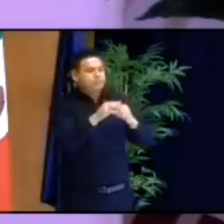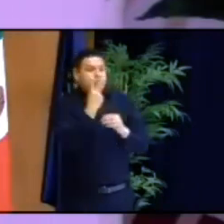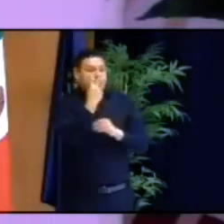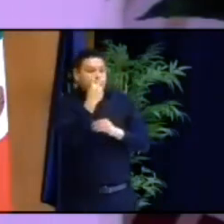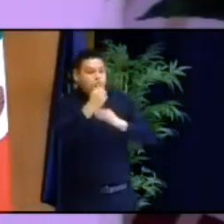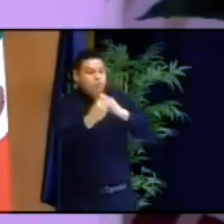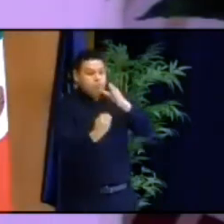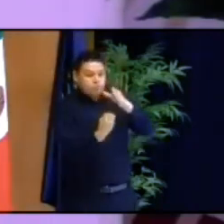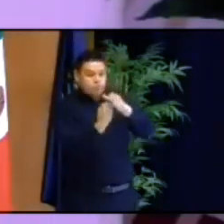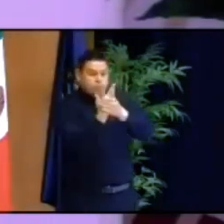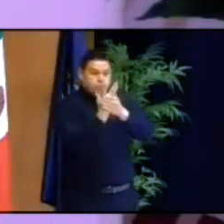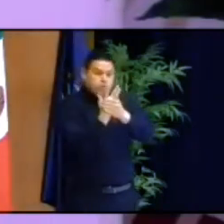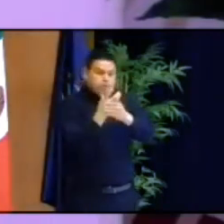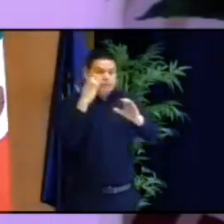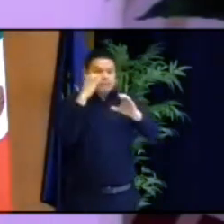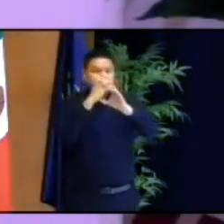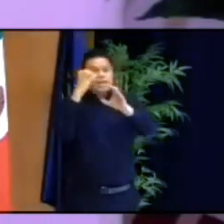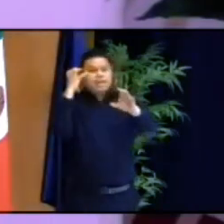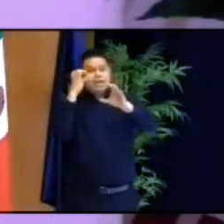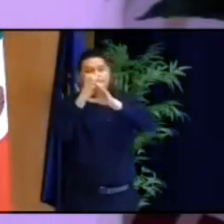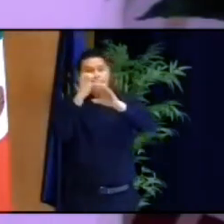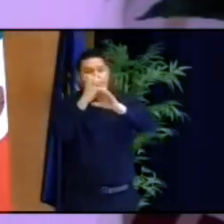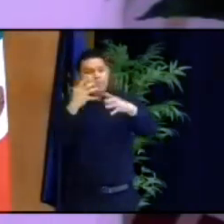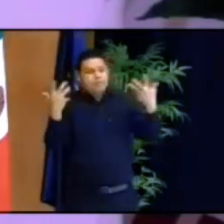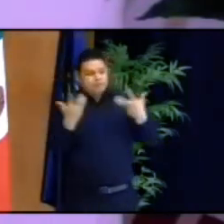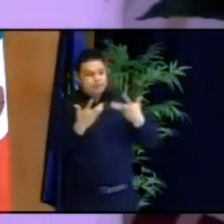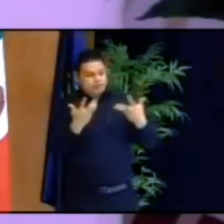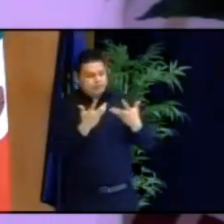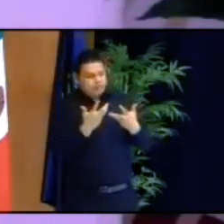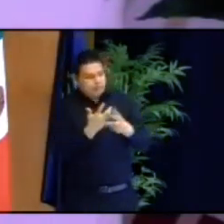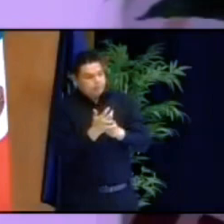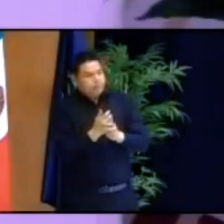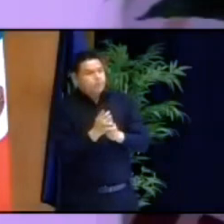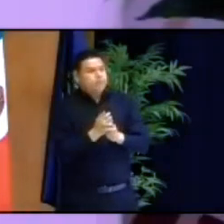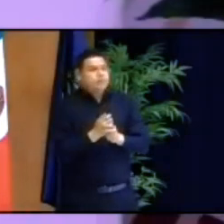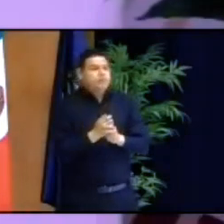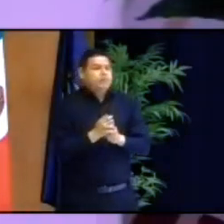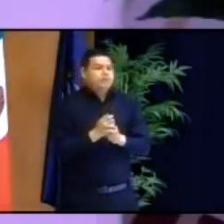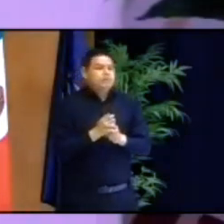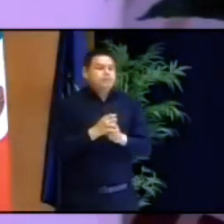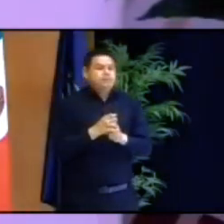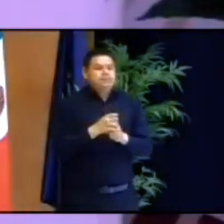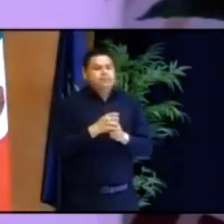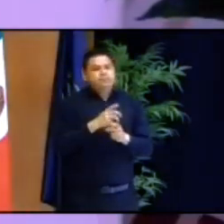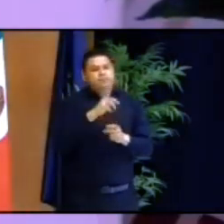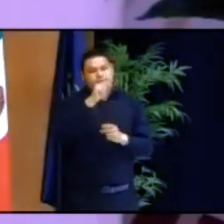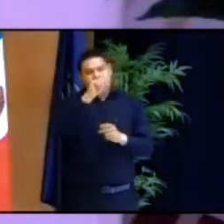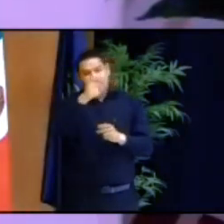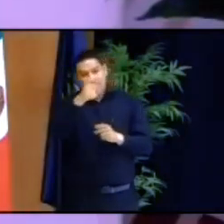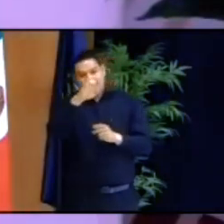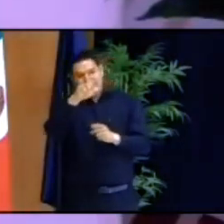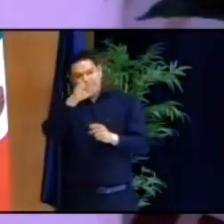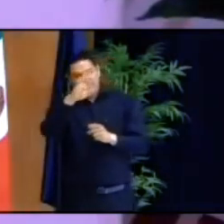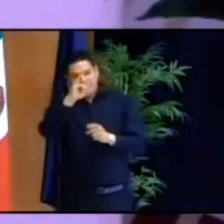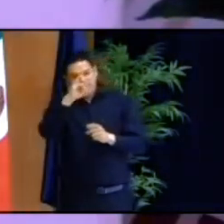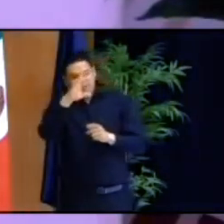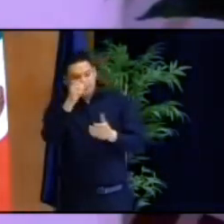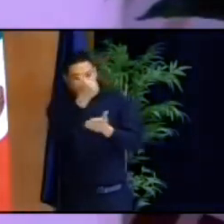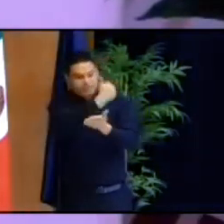nuevos sistemas de transporte que creamos. Creamos los teleféricos urbanos en la